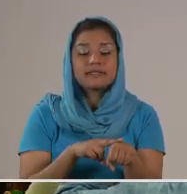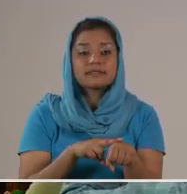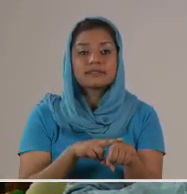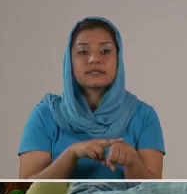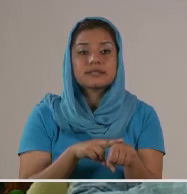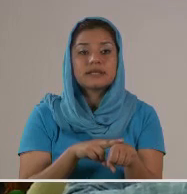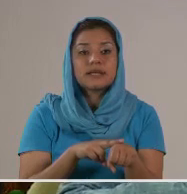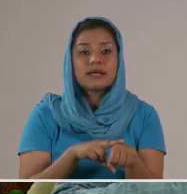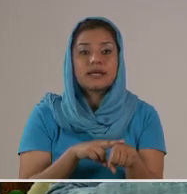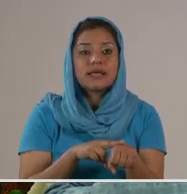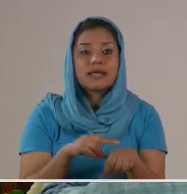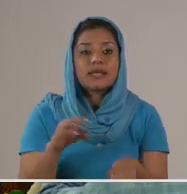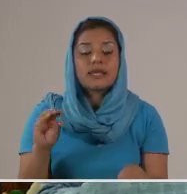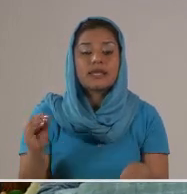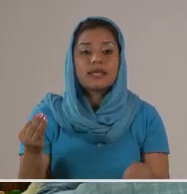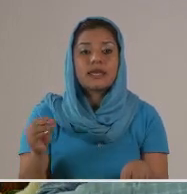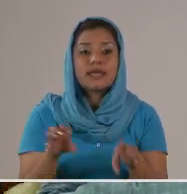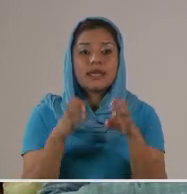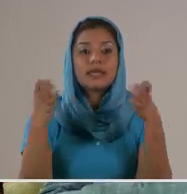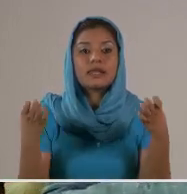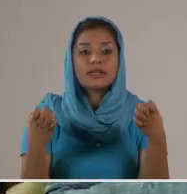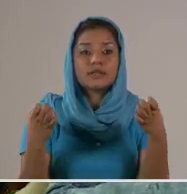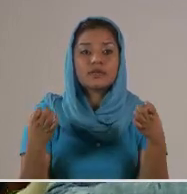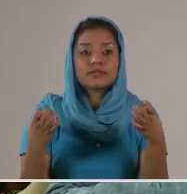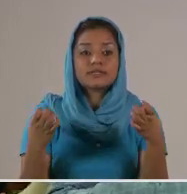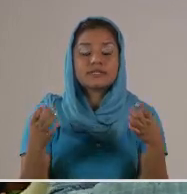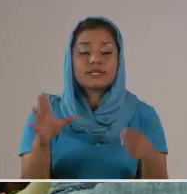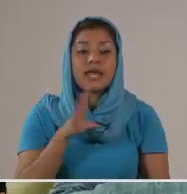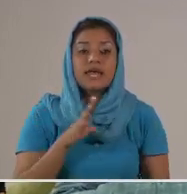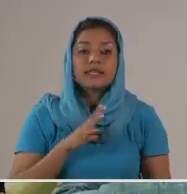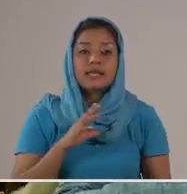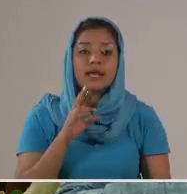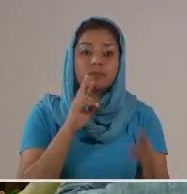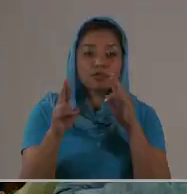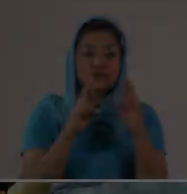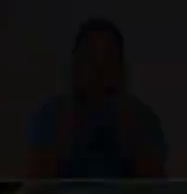Coin y que entonces haya coinon entre nosotros